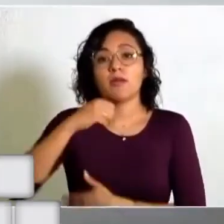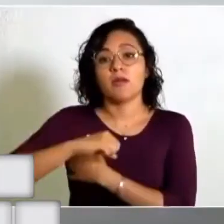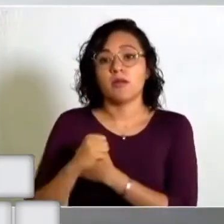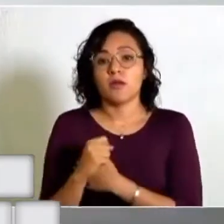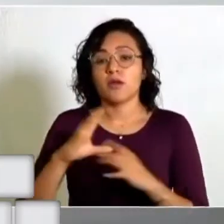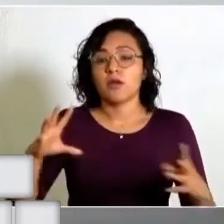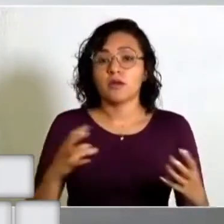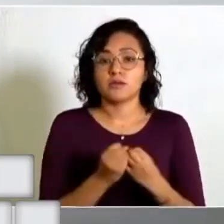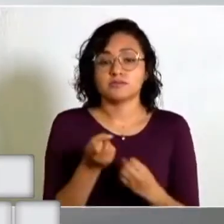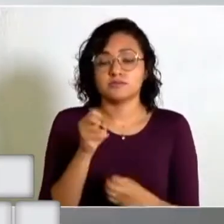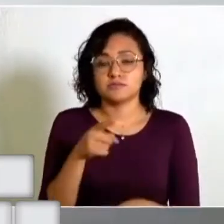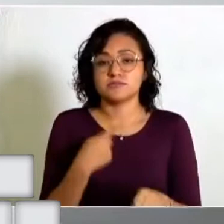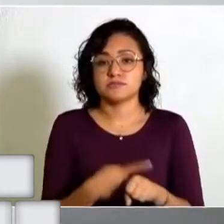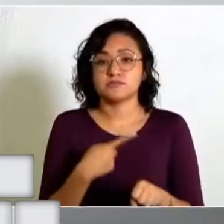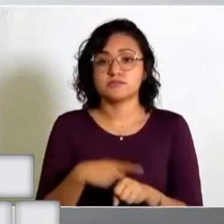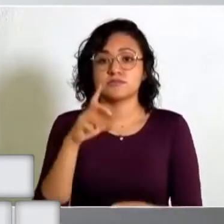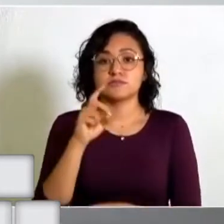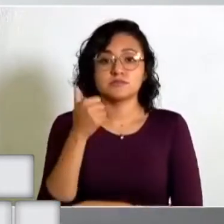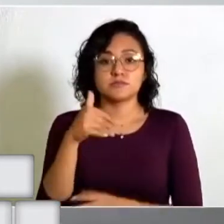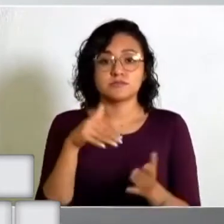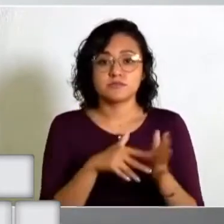acúmulo de positivos de